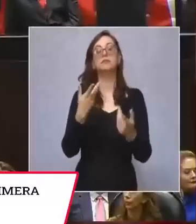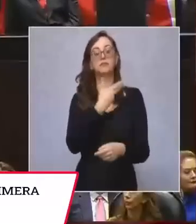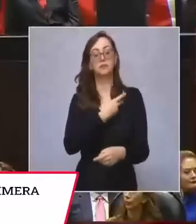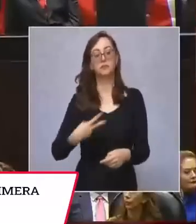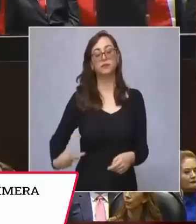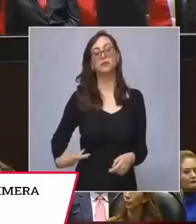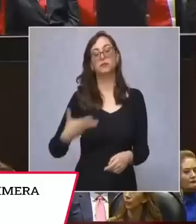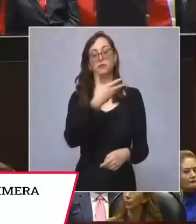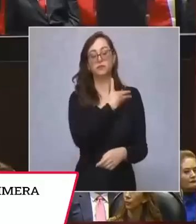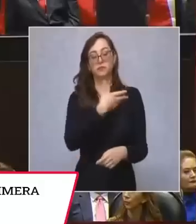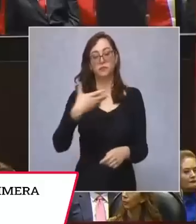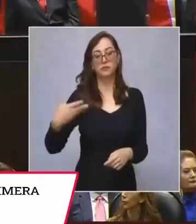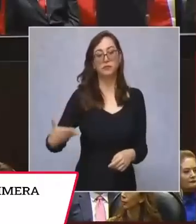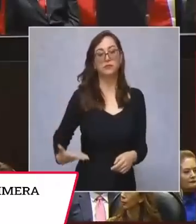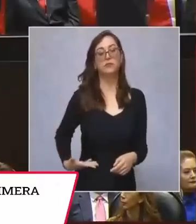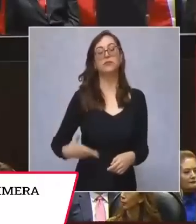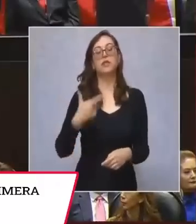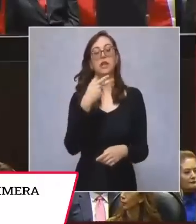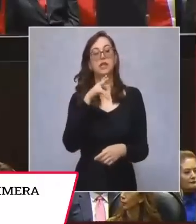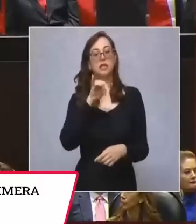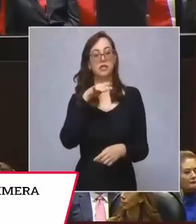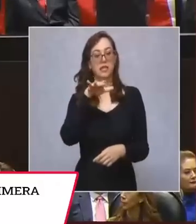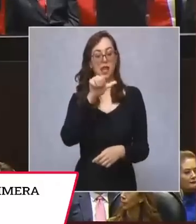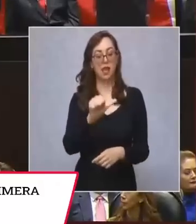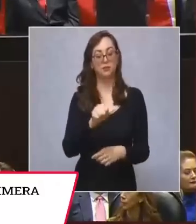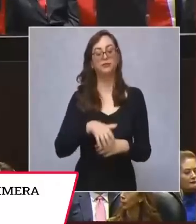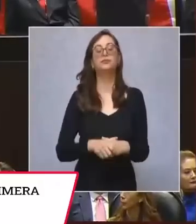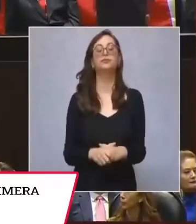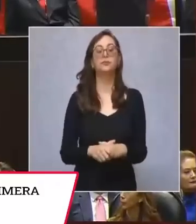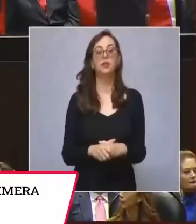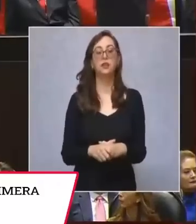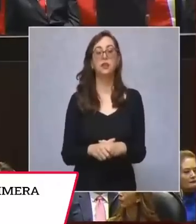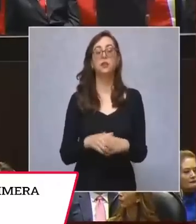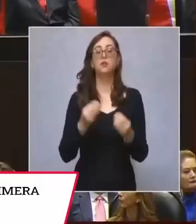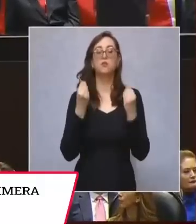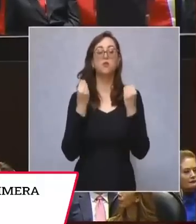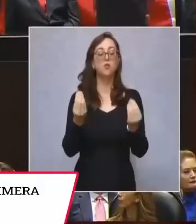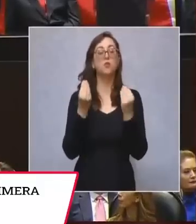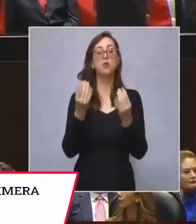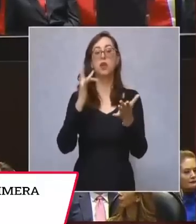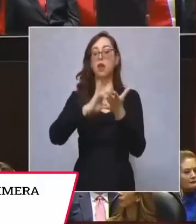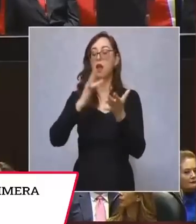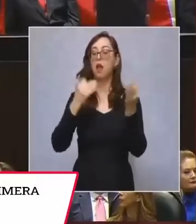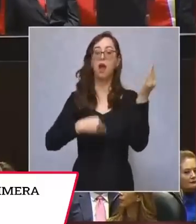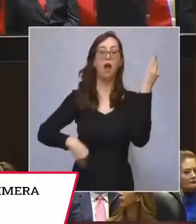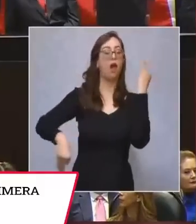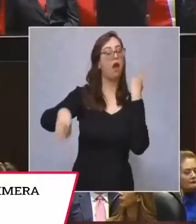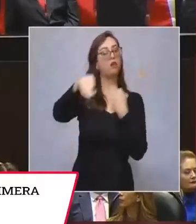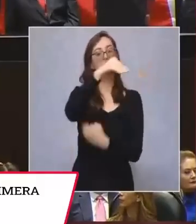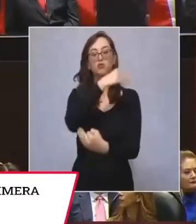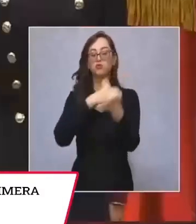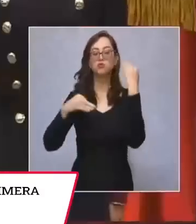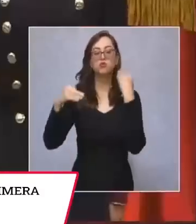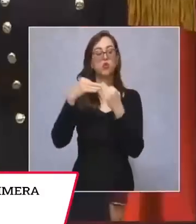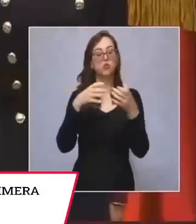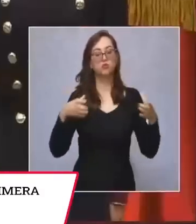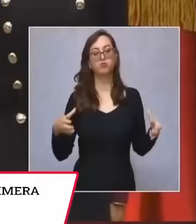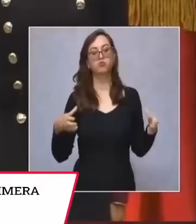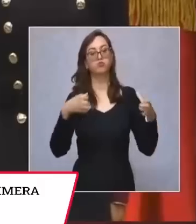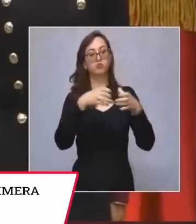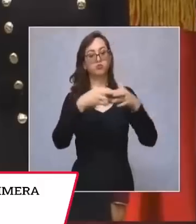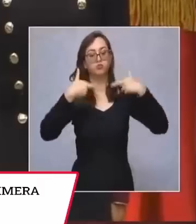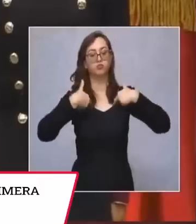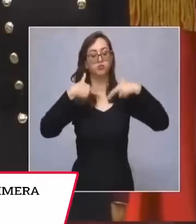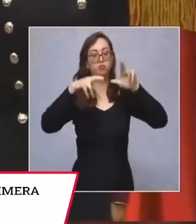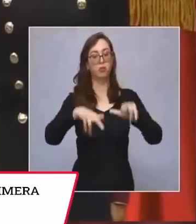ello. Importante también revisar estos dos aspectos. Y el tema del Poder Judicial de esta reforma, pues dice